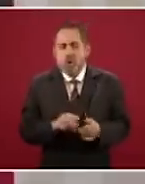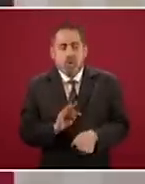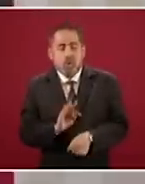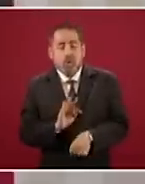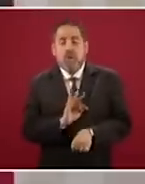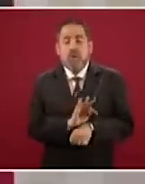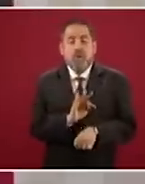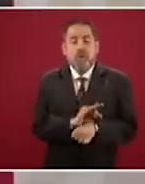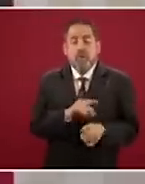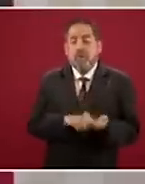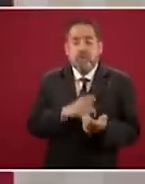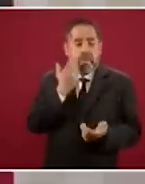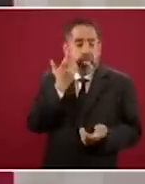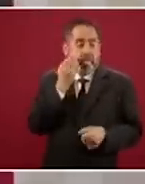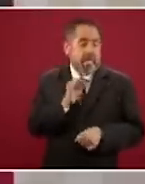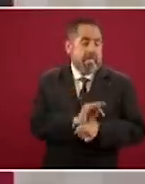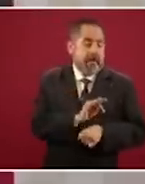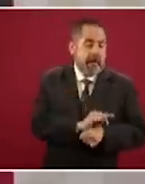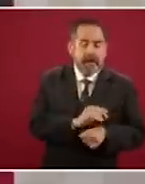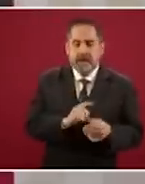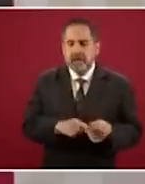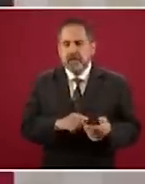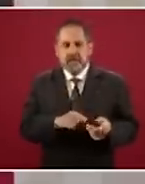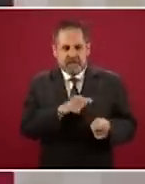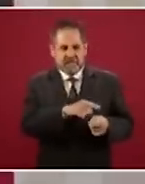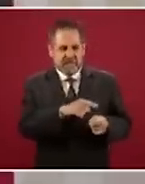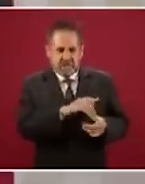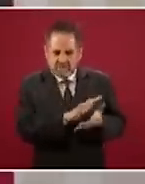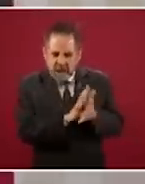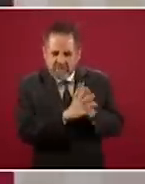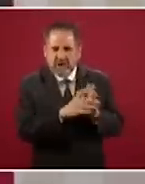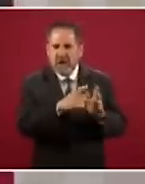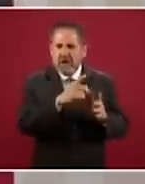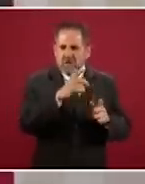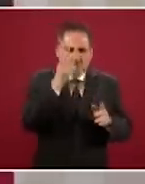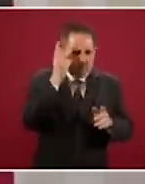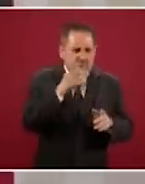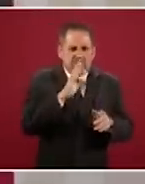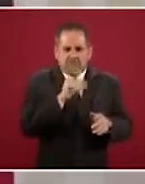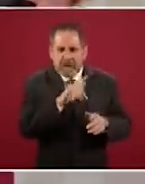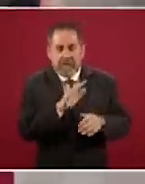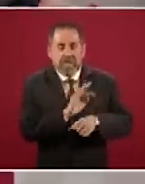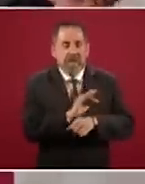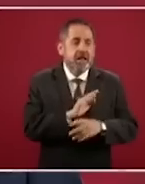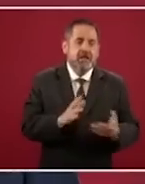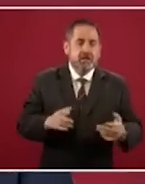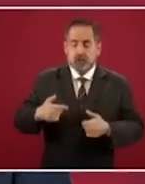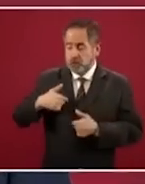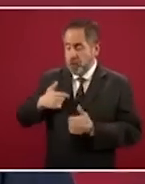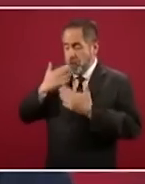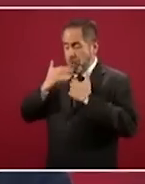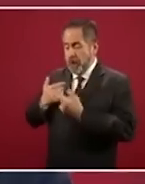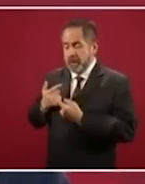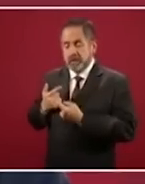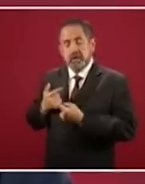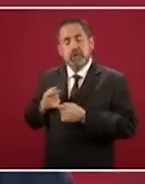protegiendo a mafiosos, pues no tendríamos autoridad